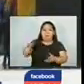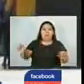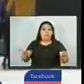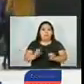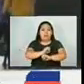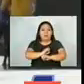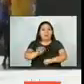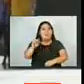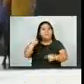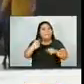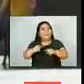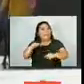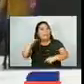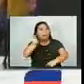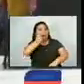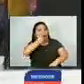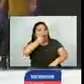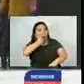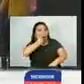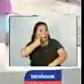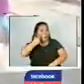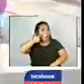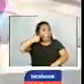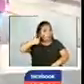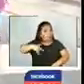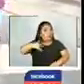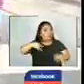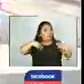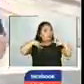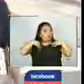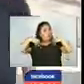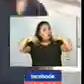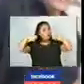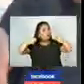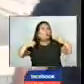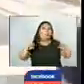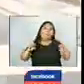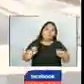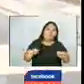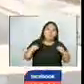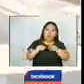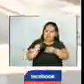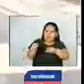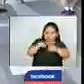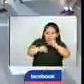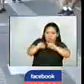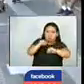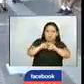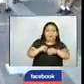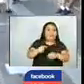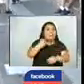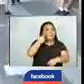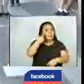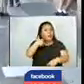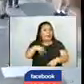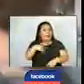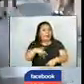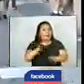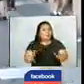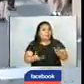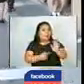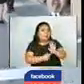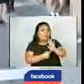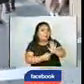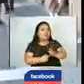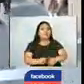Sin embargo, estos estupefacientes pueden ser más perjudiciales para la salud, e incluso los componentes pueden ser diferentes a los que se